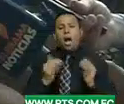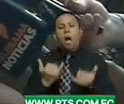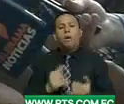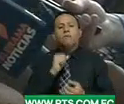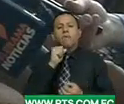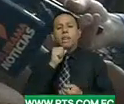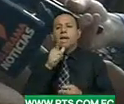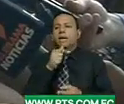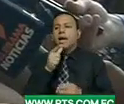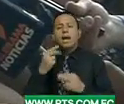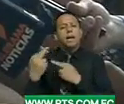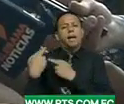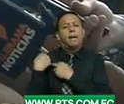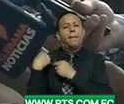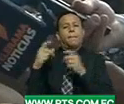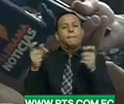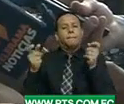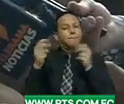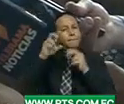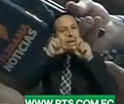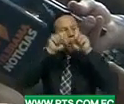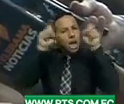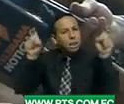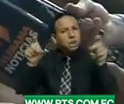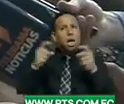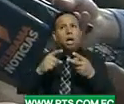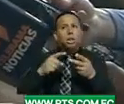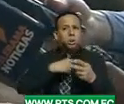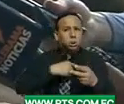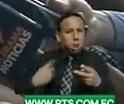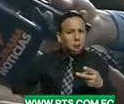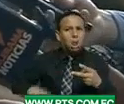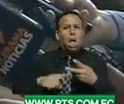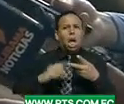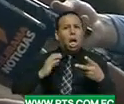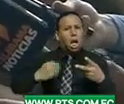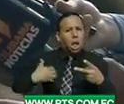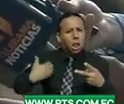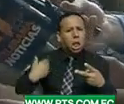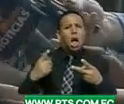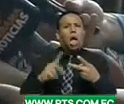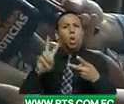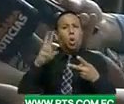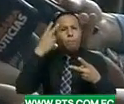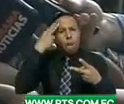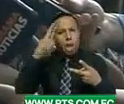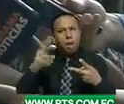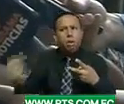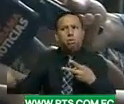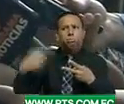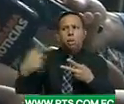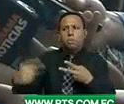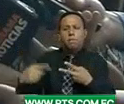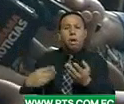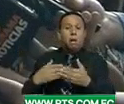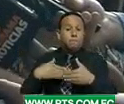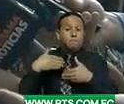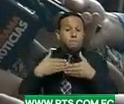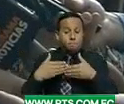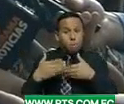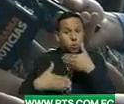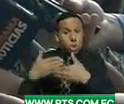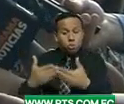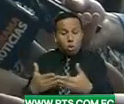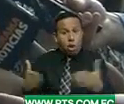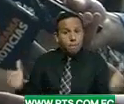Hay interesados en una empresa china, hay interesados de Canadá, hay interesados en empresas francesas y dos mexicanas. Tenemos que hacer un proceso abierto, estamos viendo